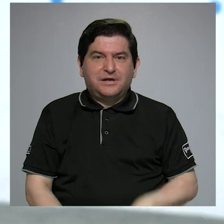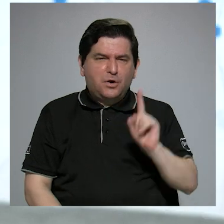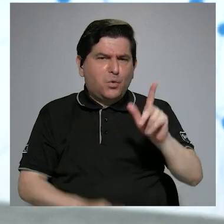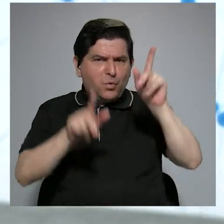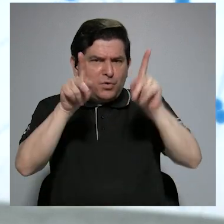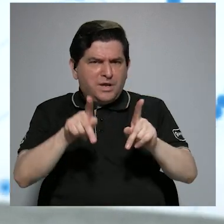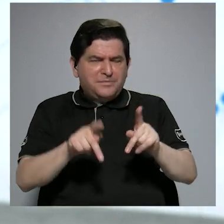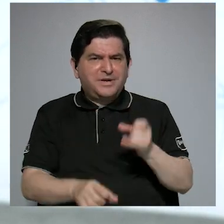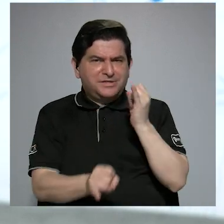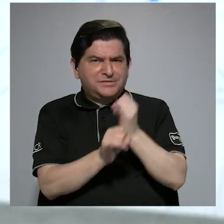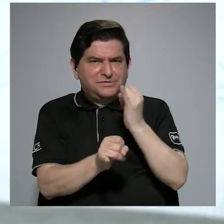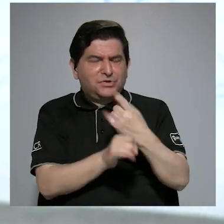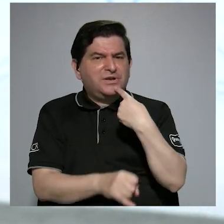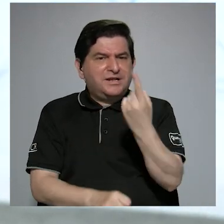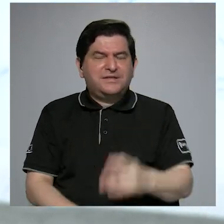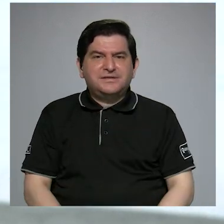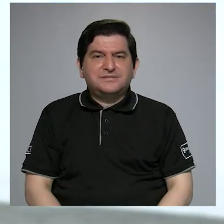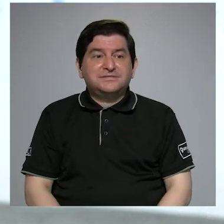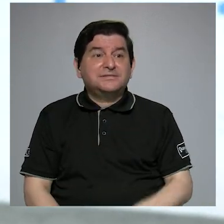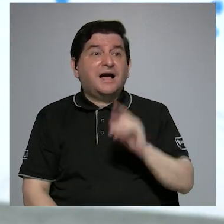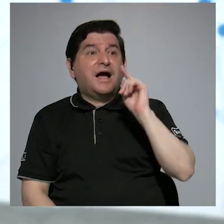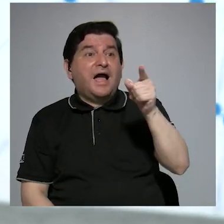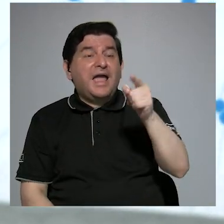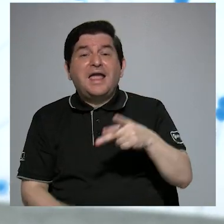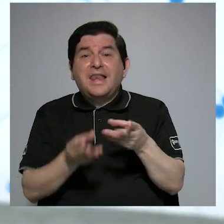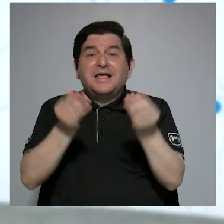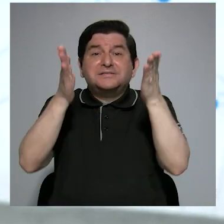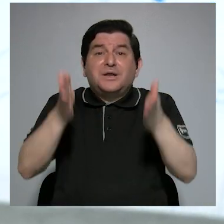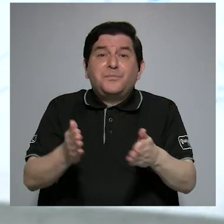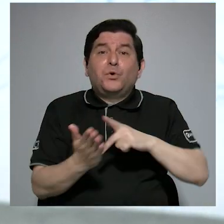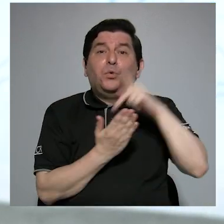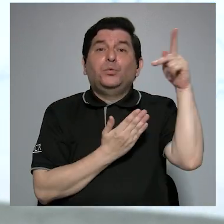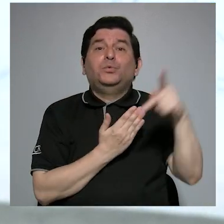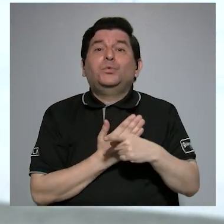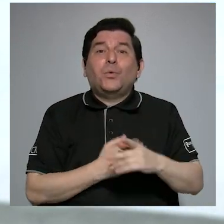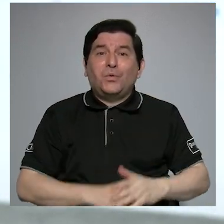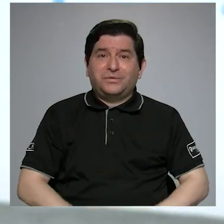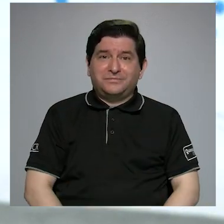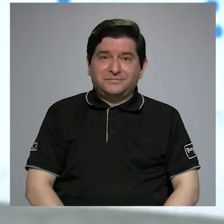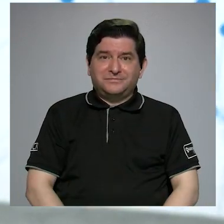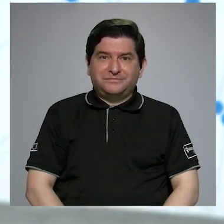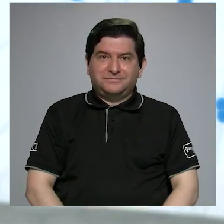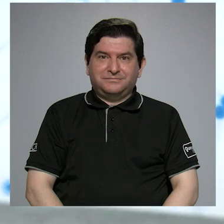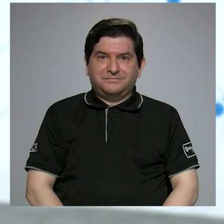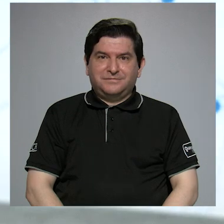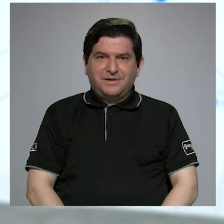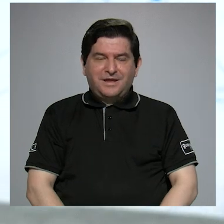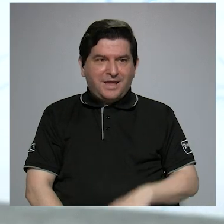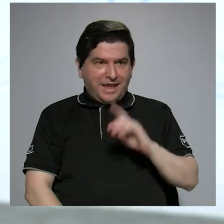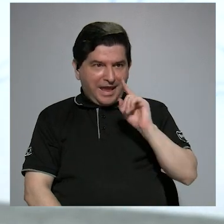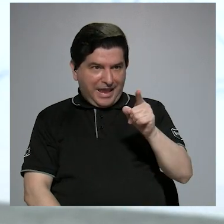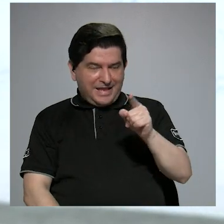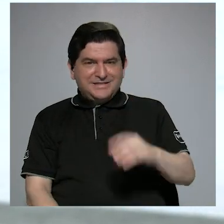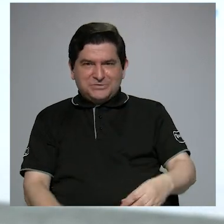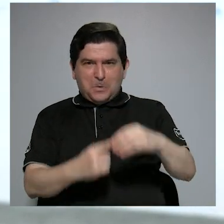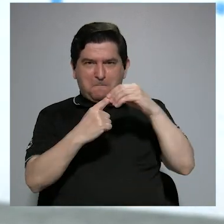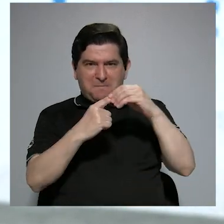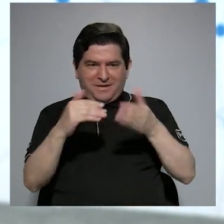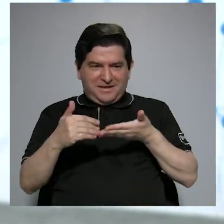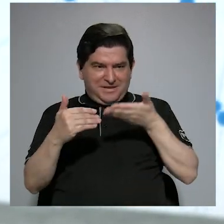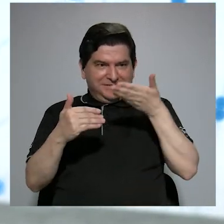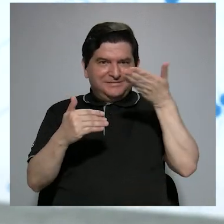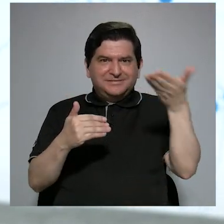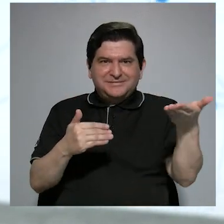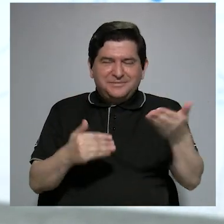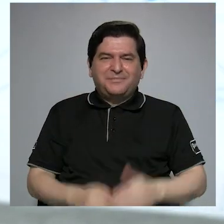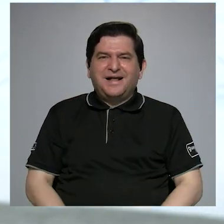de las personas de esa institución llega y dice, mira, él es el productor del programa. Entonces, para mí eso es uno de los principales